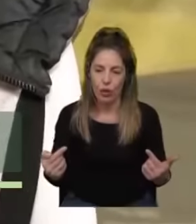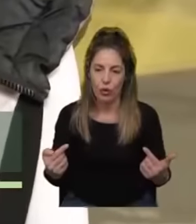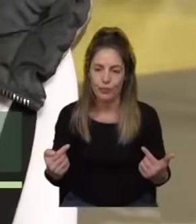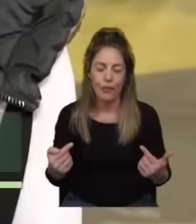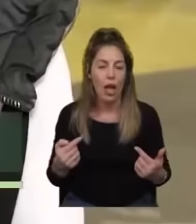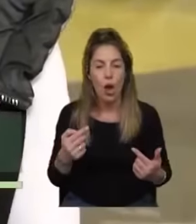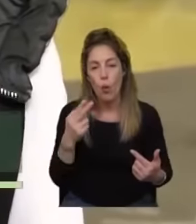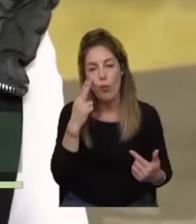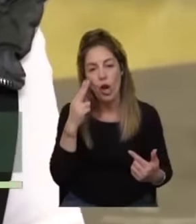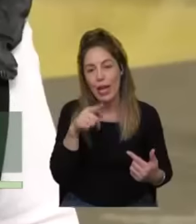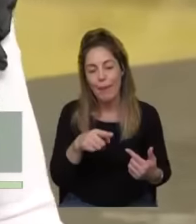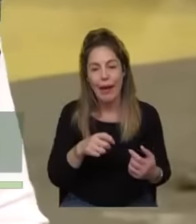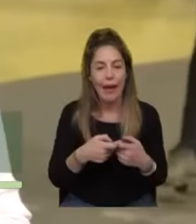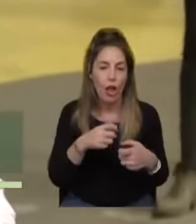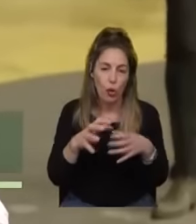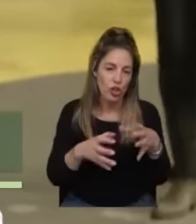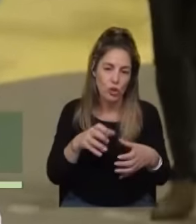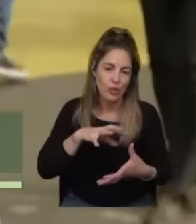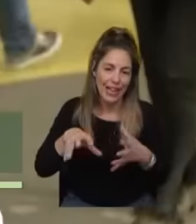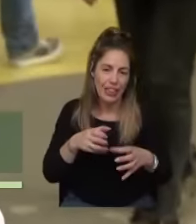coalición y de sus escándalos de corrupción.